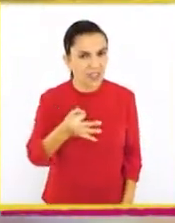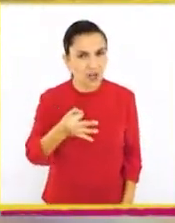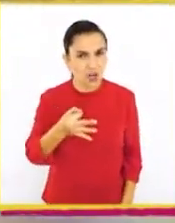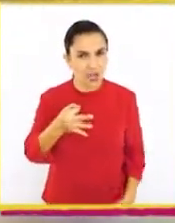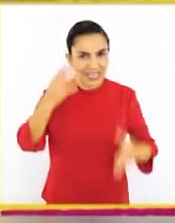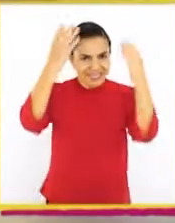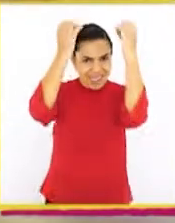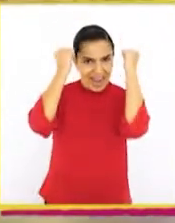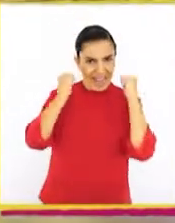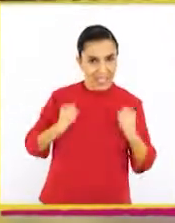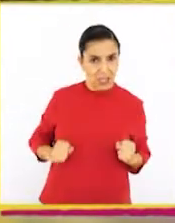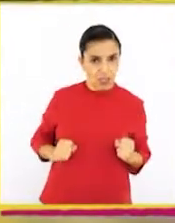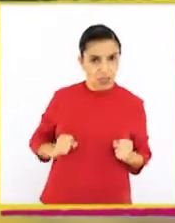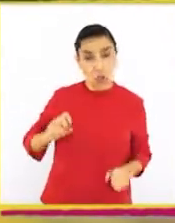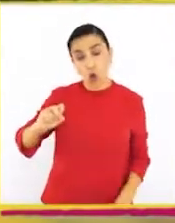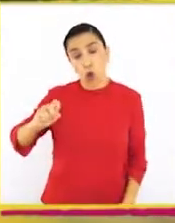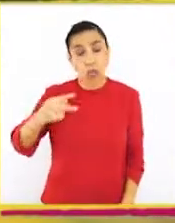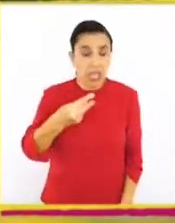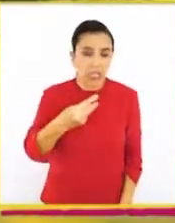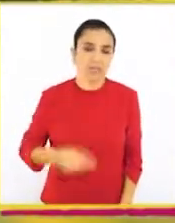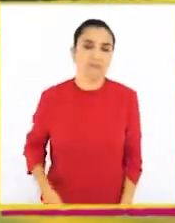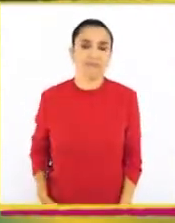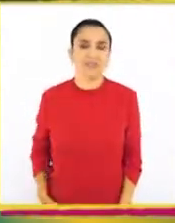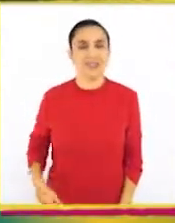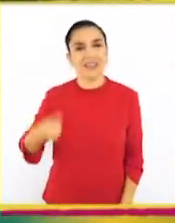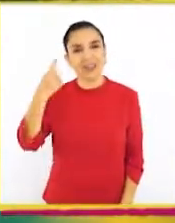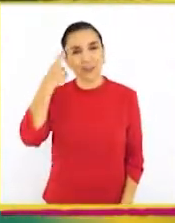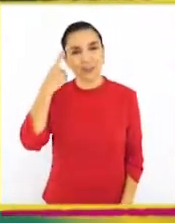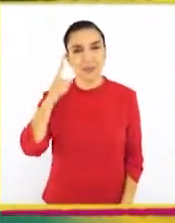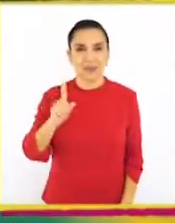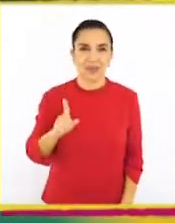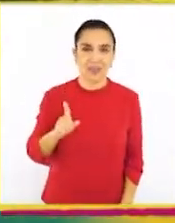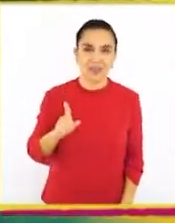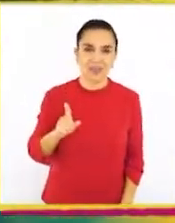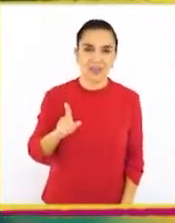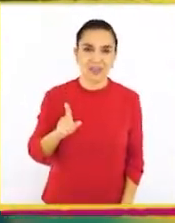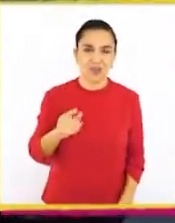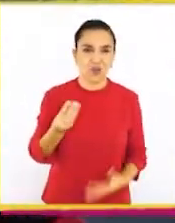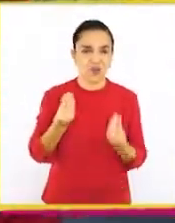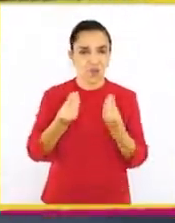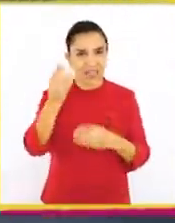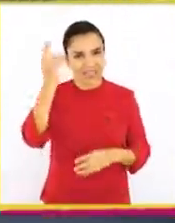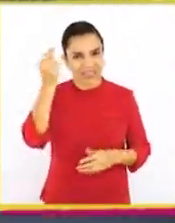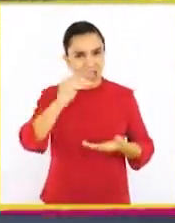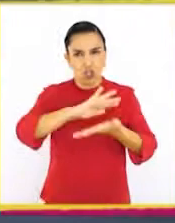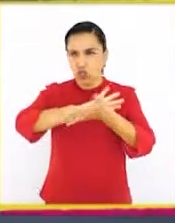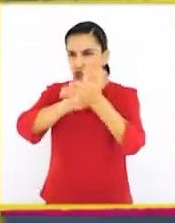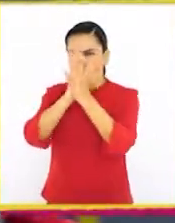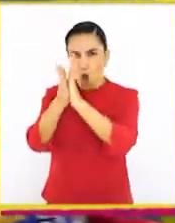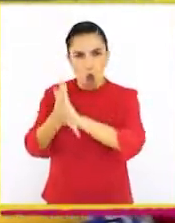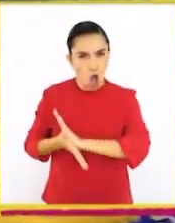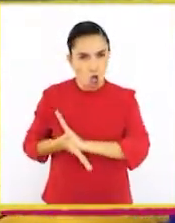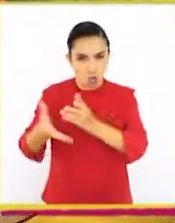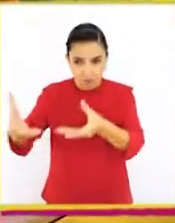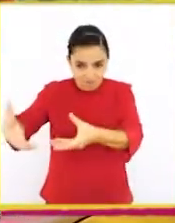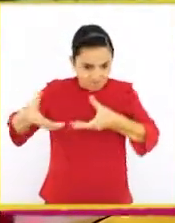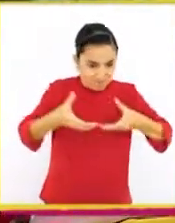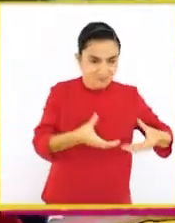¿Escuché chalecos? Ok. Pero, ¿será buena idea llevarlos